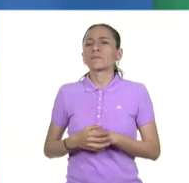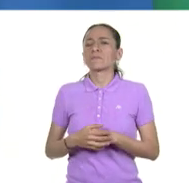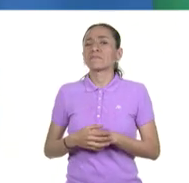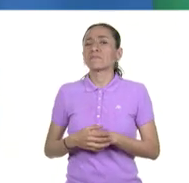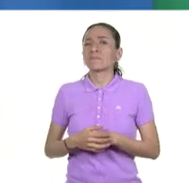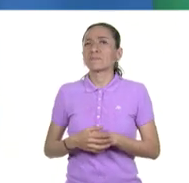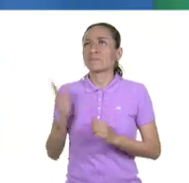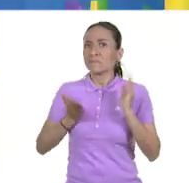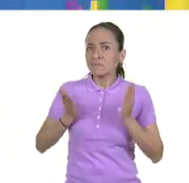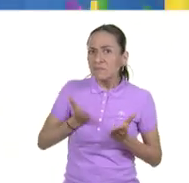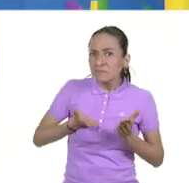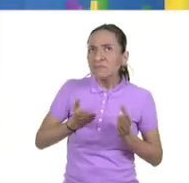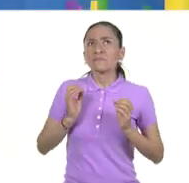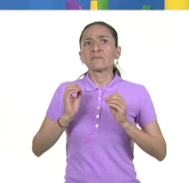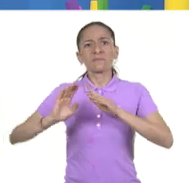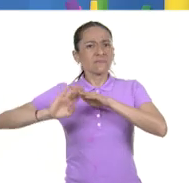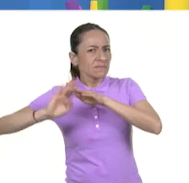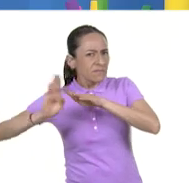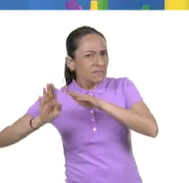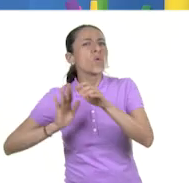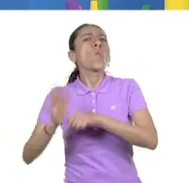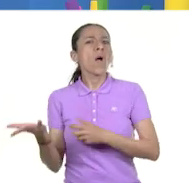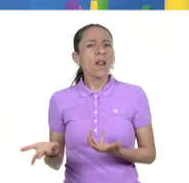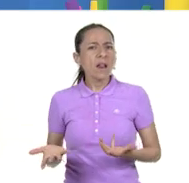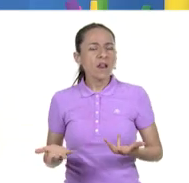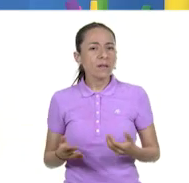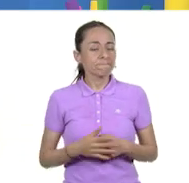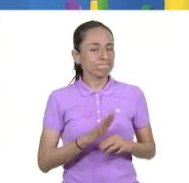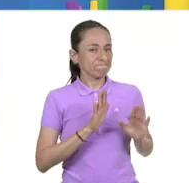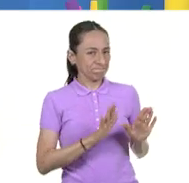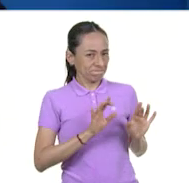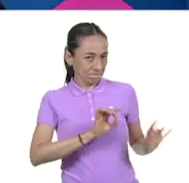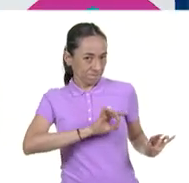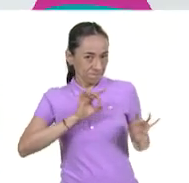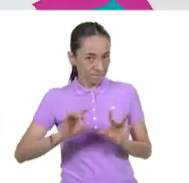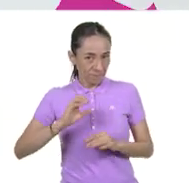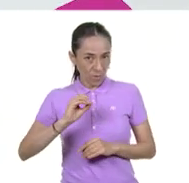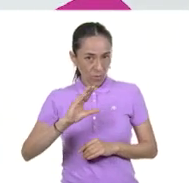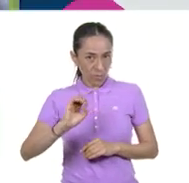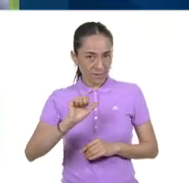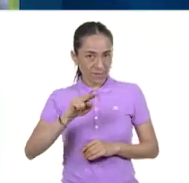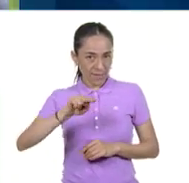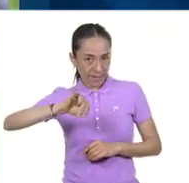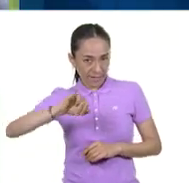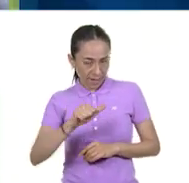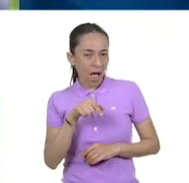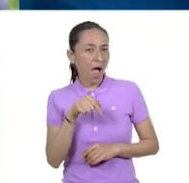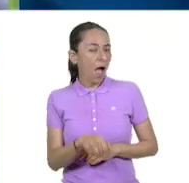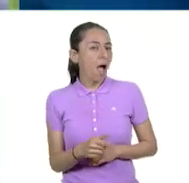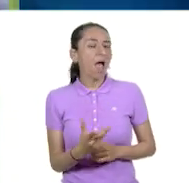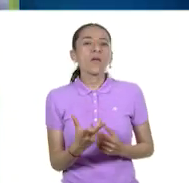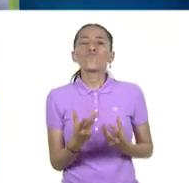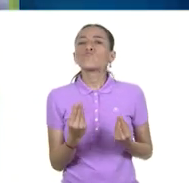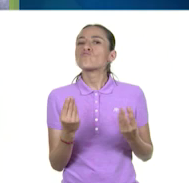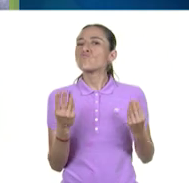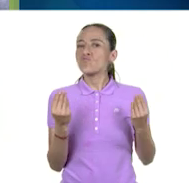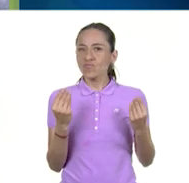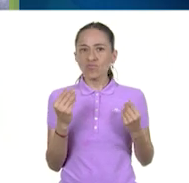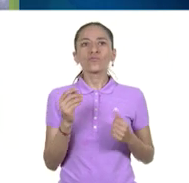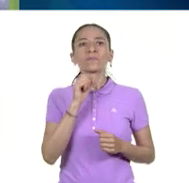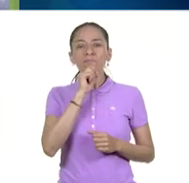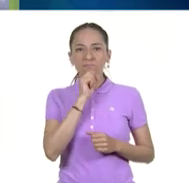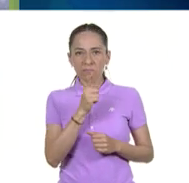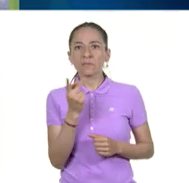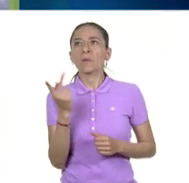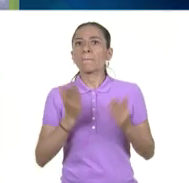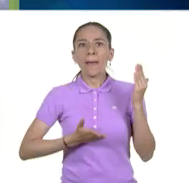los inmigrantes? Mira, Oceanía es una región de destino de migrantes que proviene